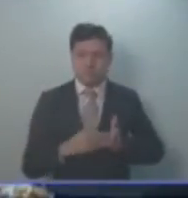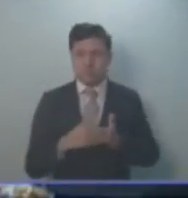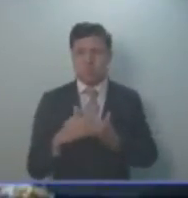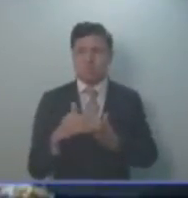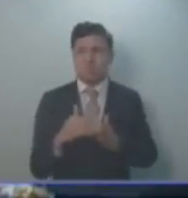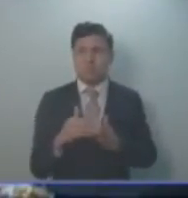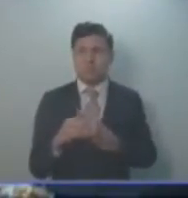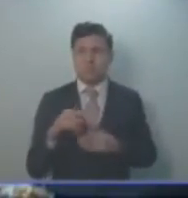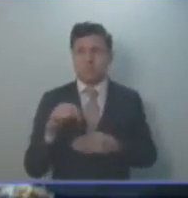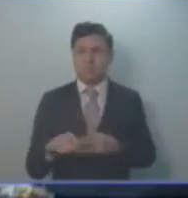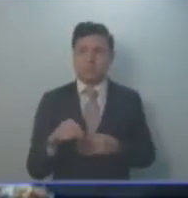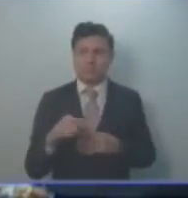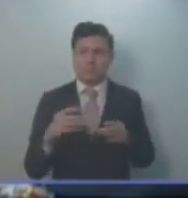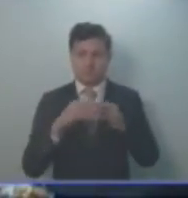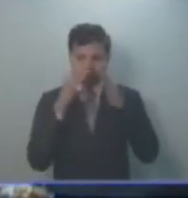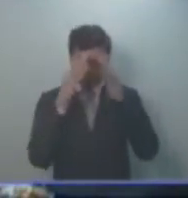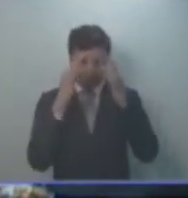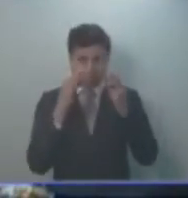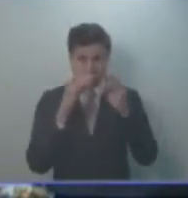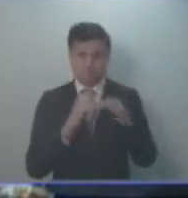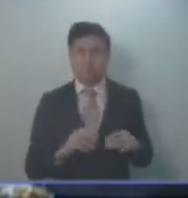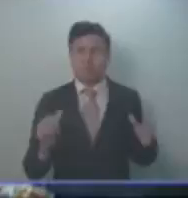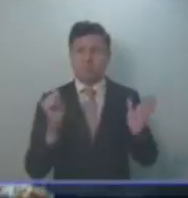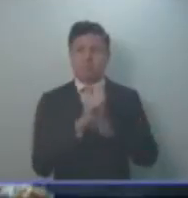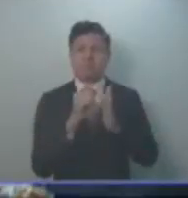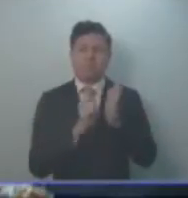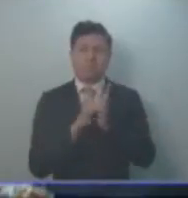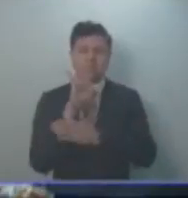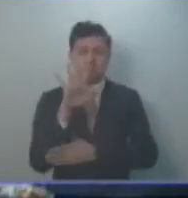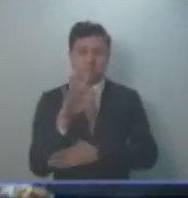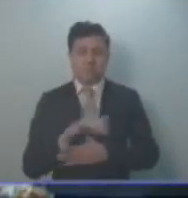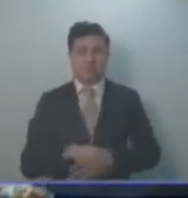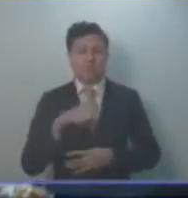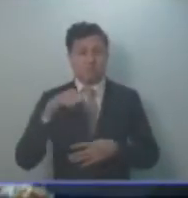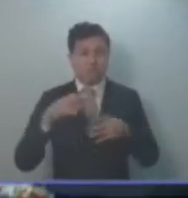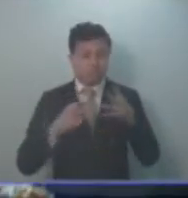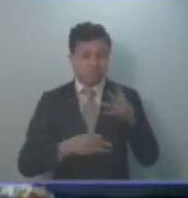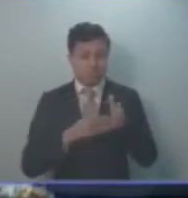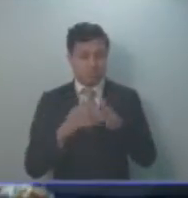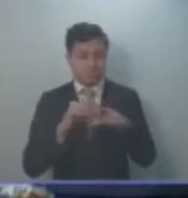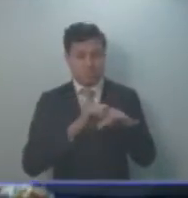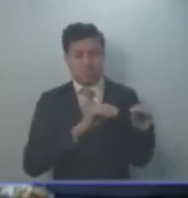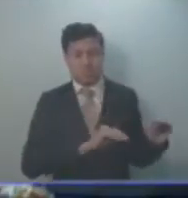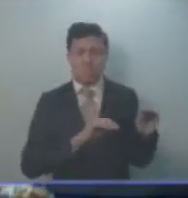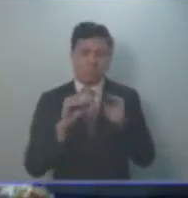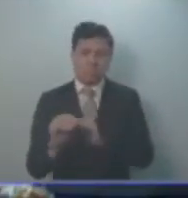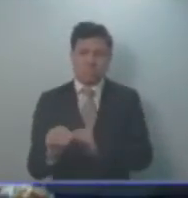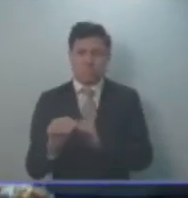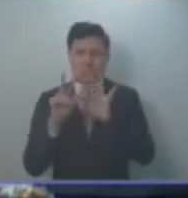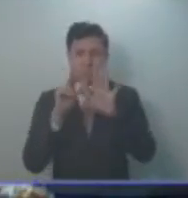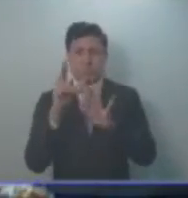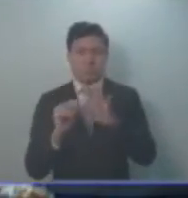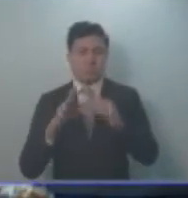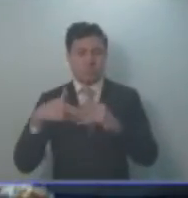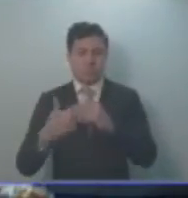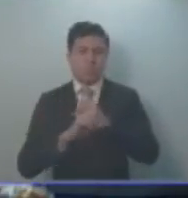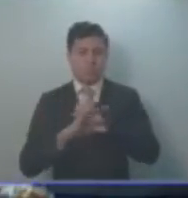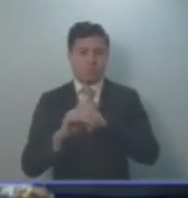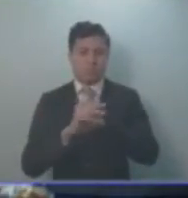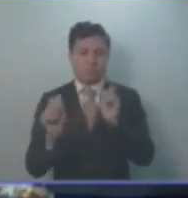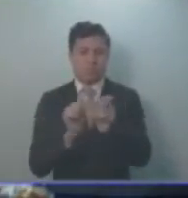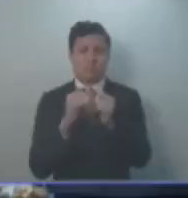vigencia del presente decreto. Artículo 5. El presente decreto entrará en vigencia 8 días después de